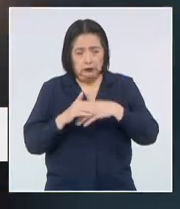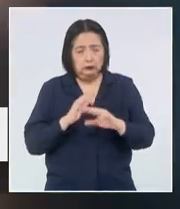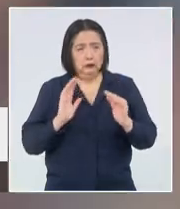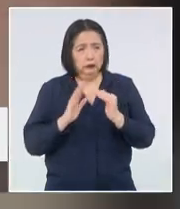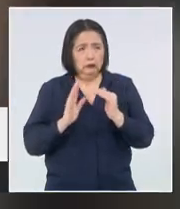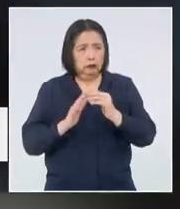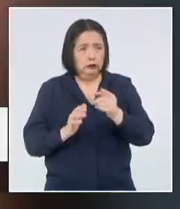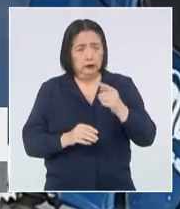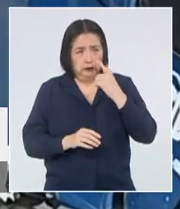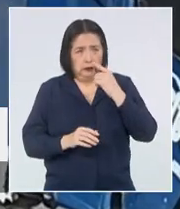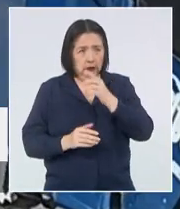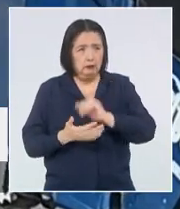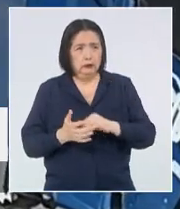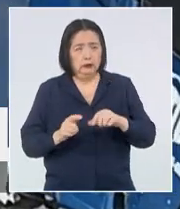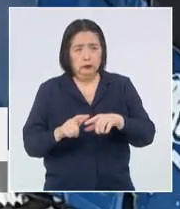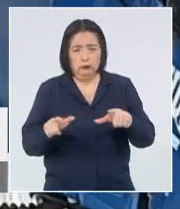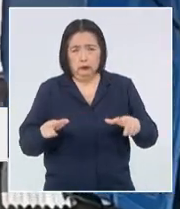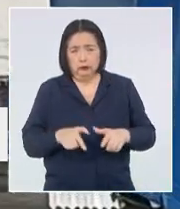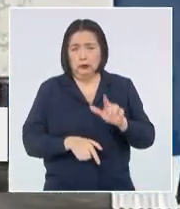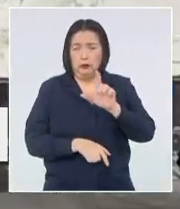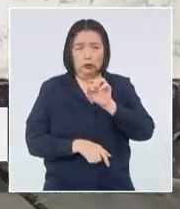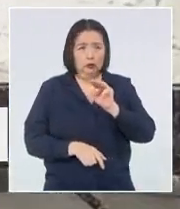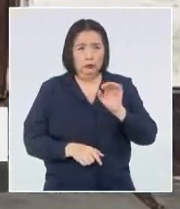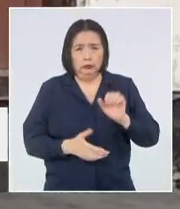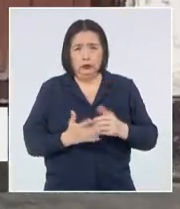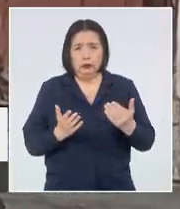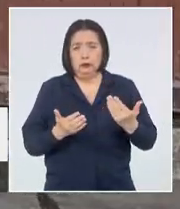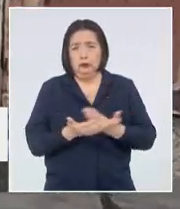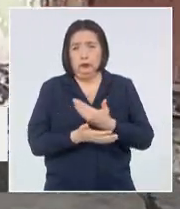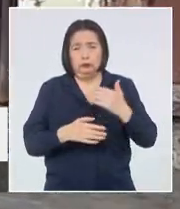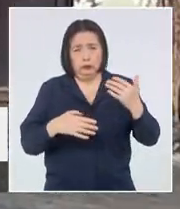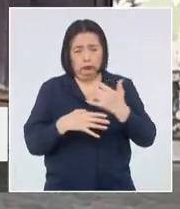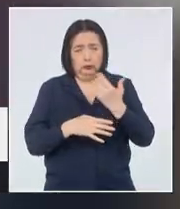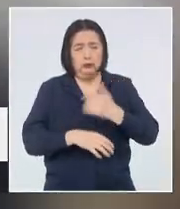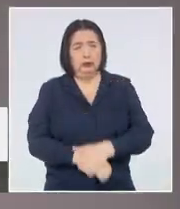vivienda, ubicada en Lomas del Pepao, en Nuevo Chimbote.